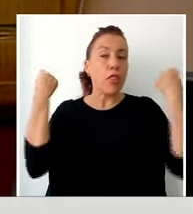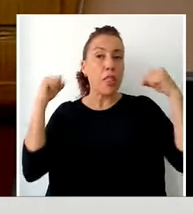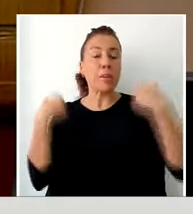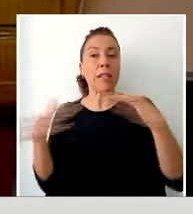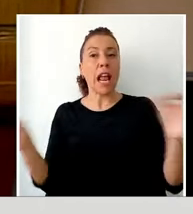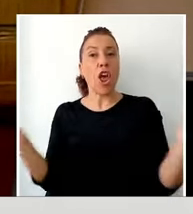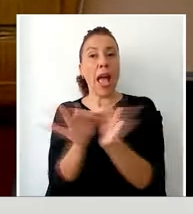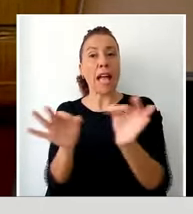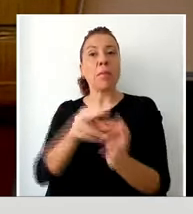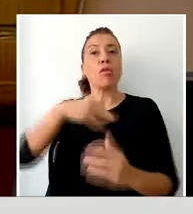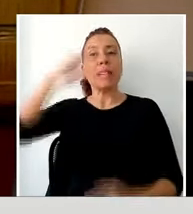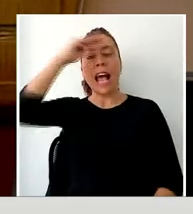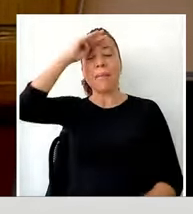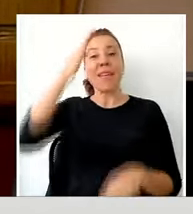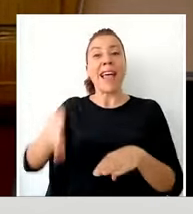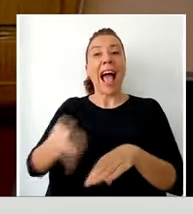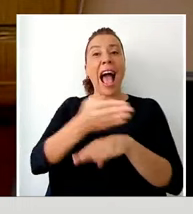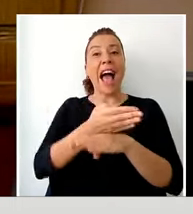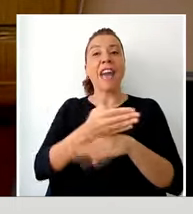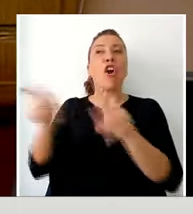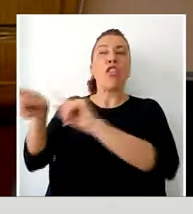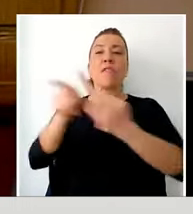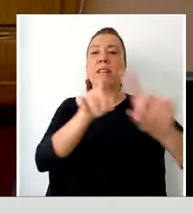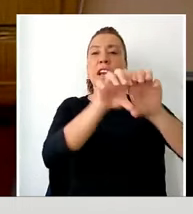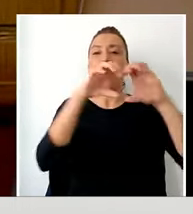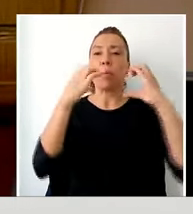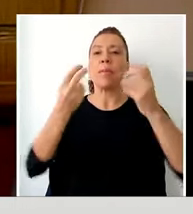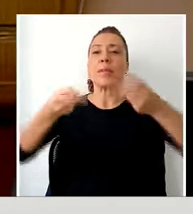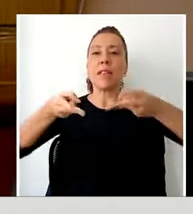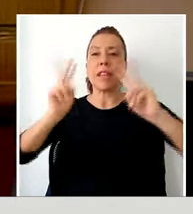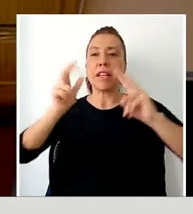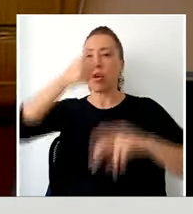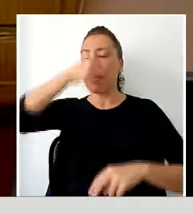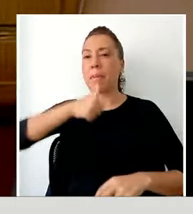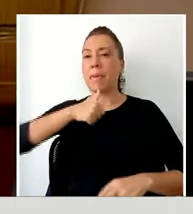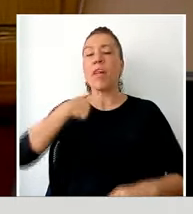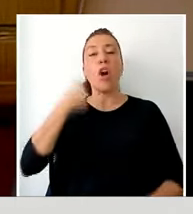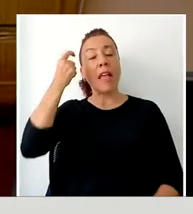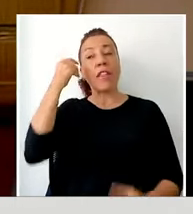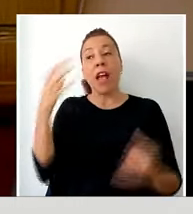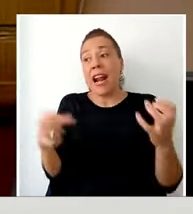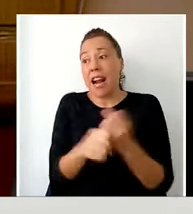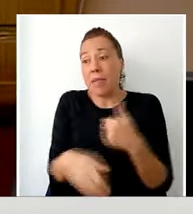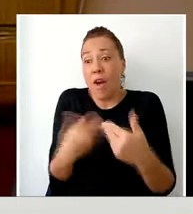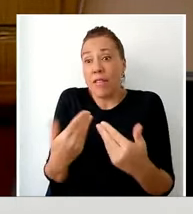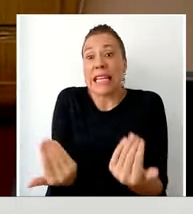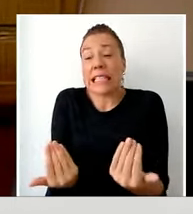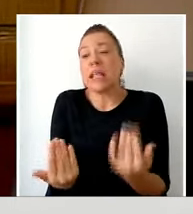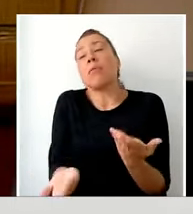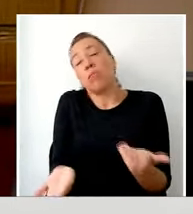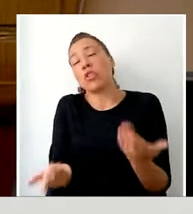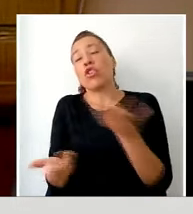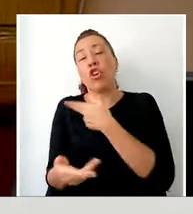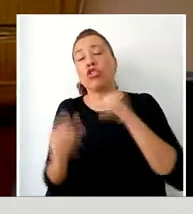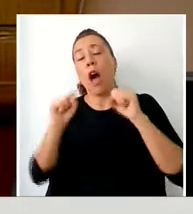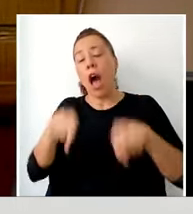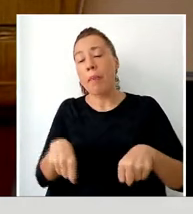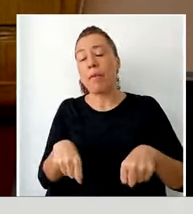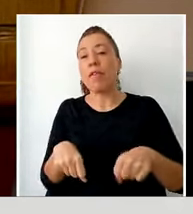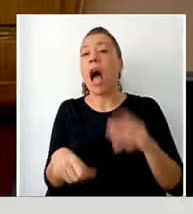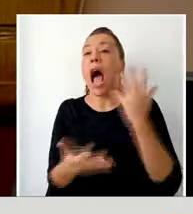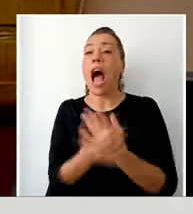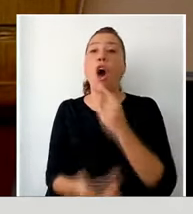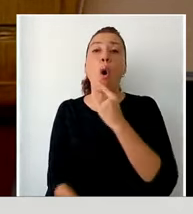experiencia previa con corporaciones de derecho privado entendemos la premura y vamos a probar por lo mismo y que existe una una urgencia legislar